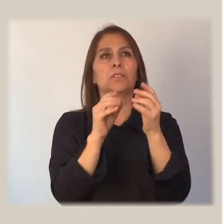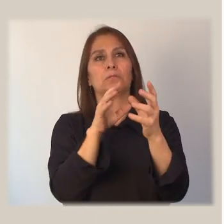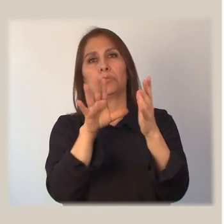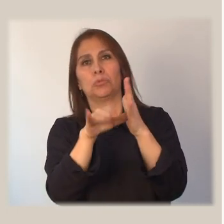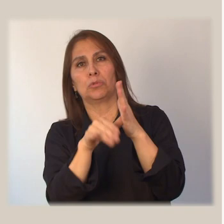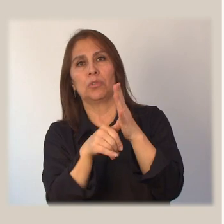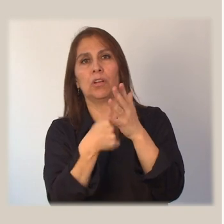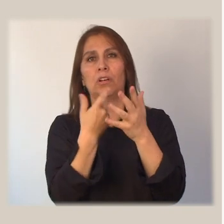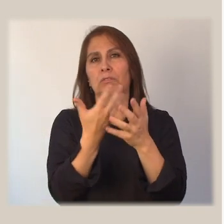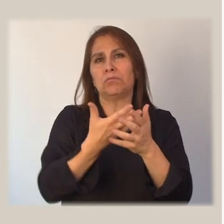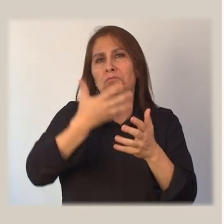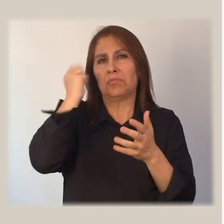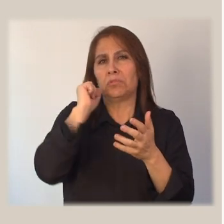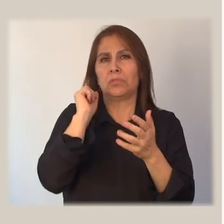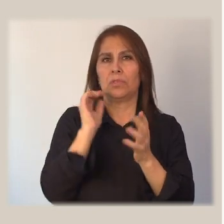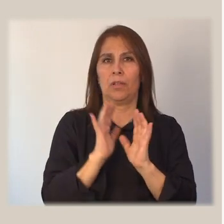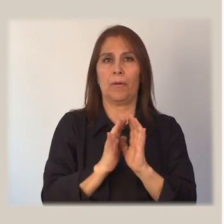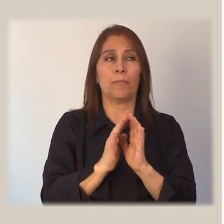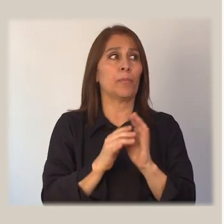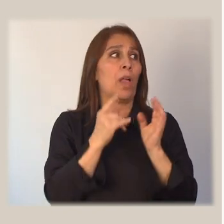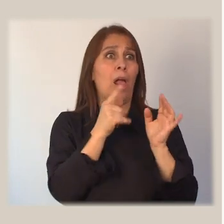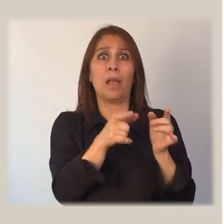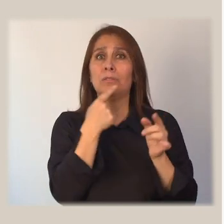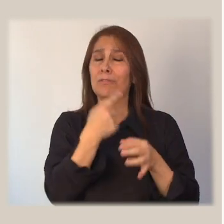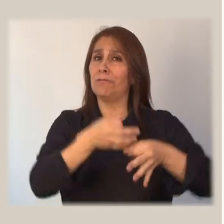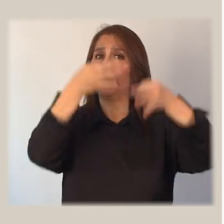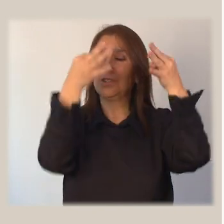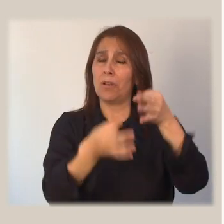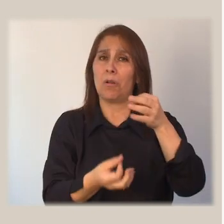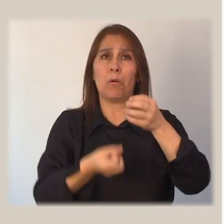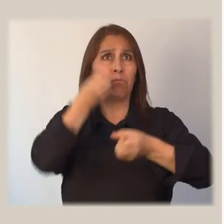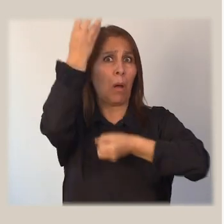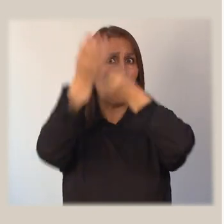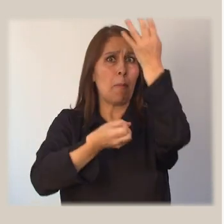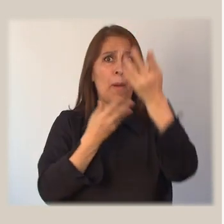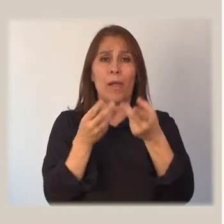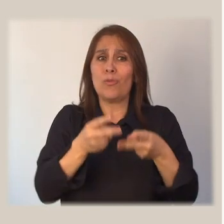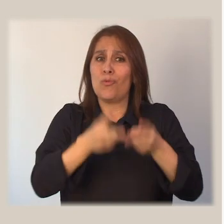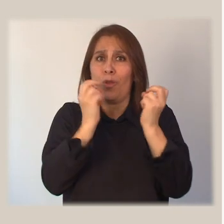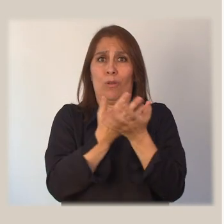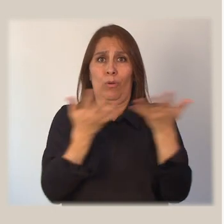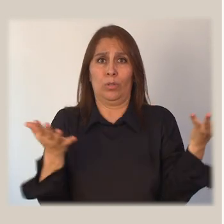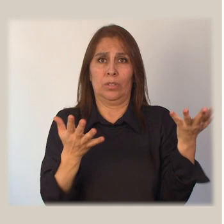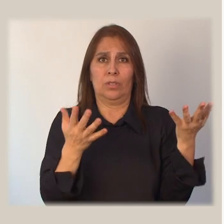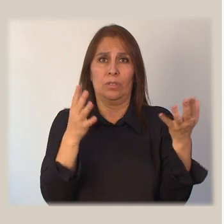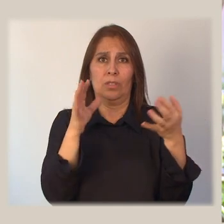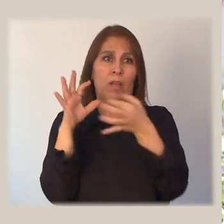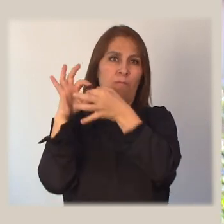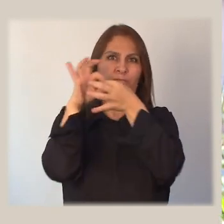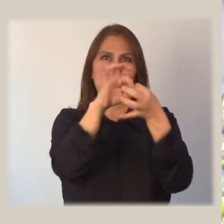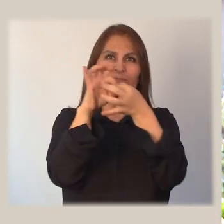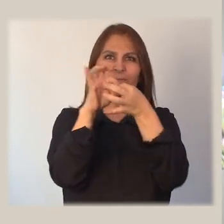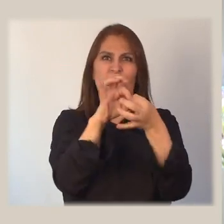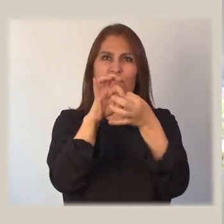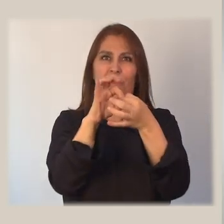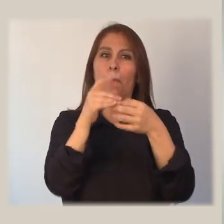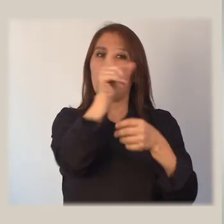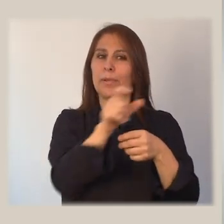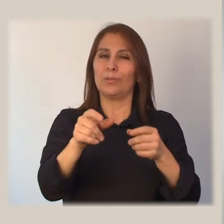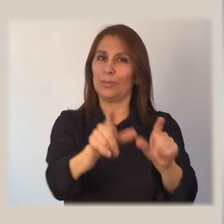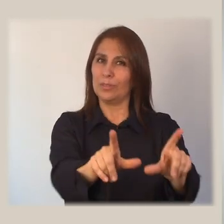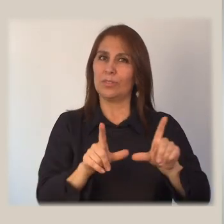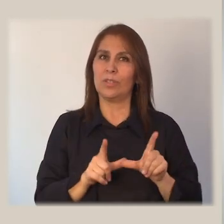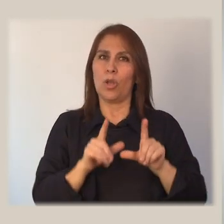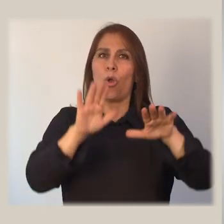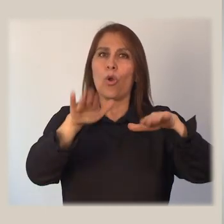sociales latinoamericanas. Es un verdadero creador de innovaciones. Se afianzó la relación con nuestros graduados a